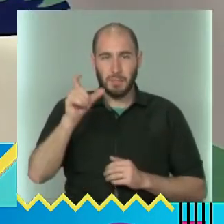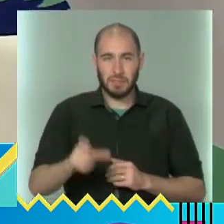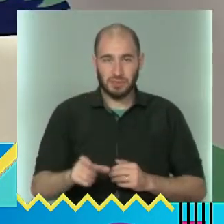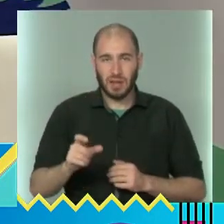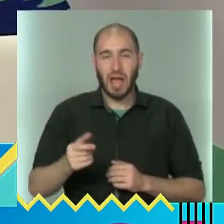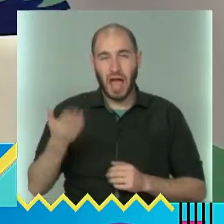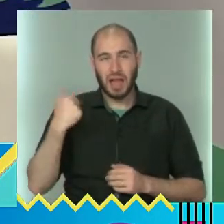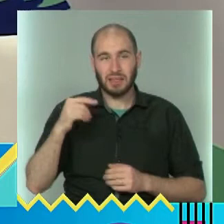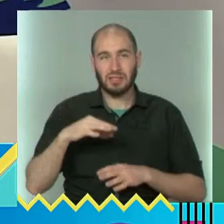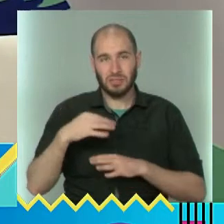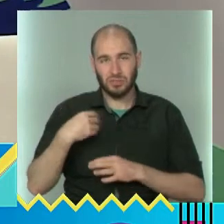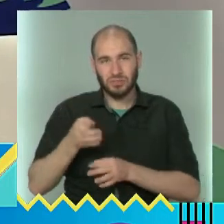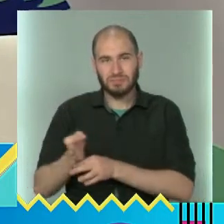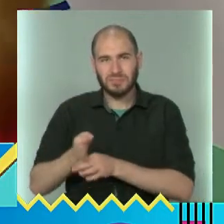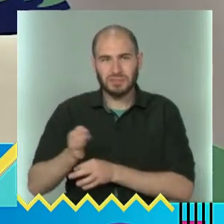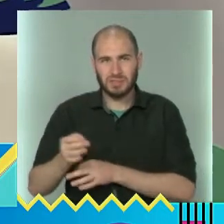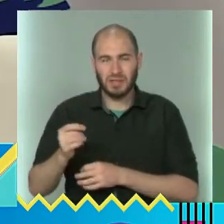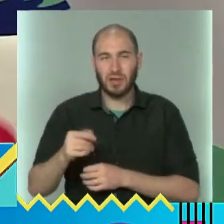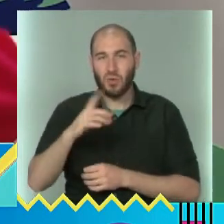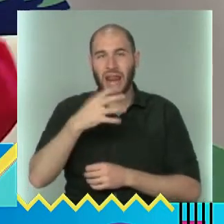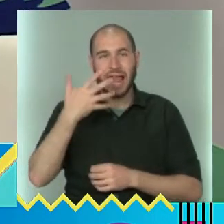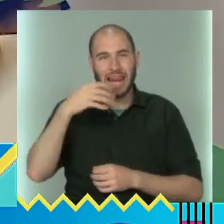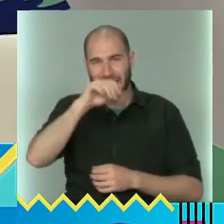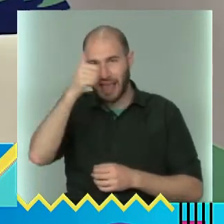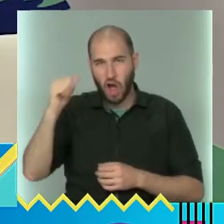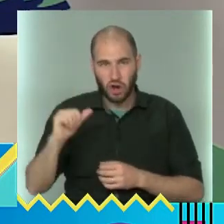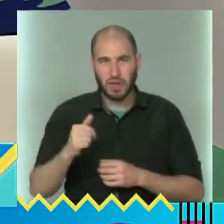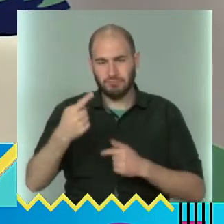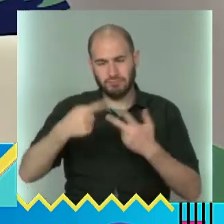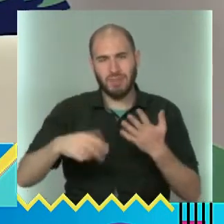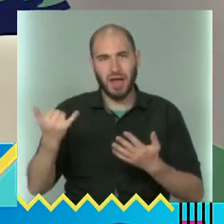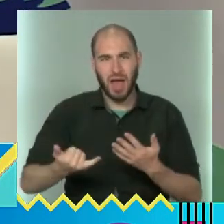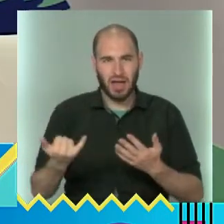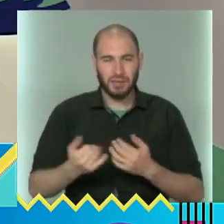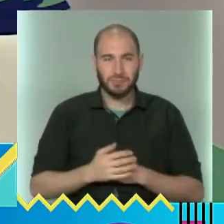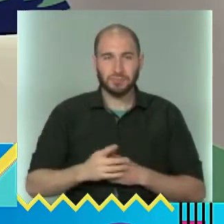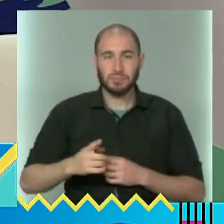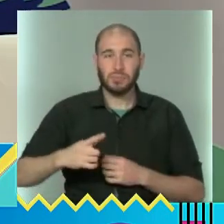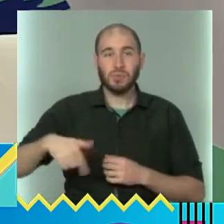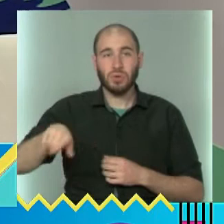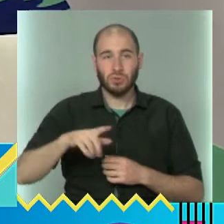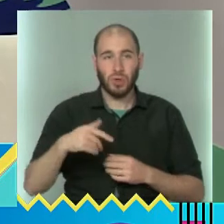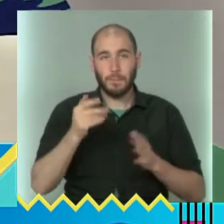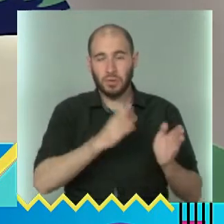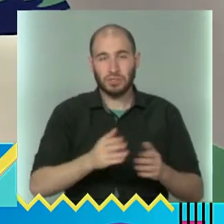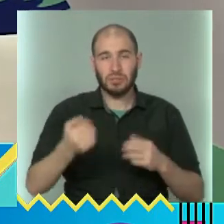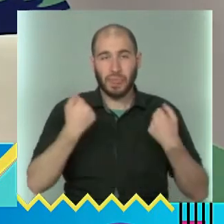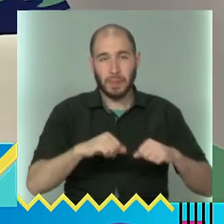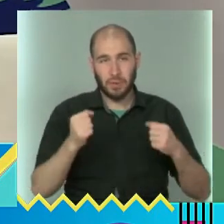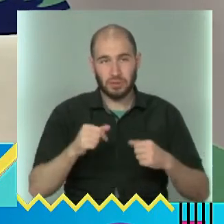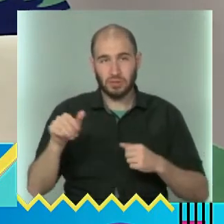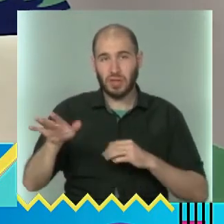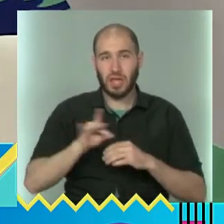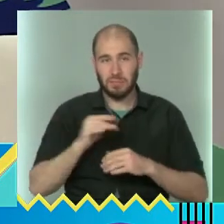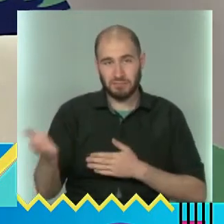había formado como coach, que ha estado en Las Leonas, que tiene todo eso, y cuando hemos tomado procesos de coaching deportivo, yo la he